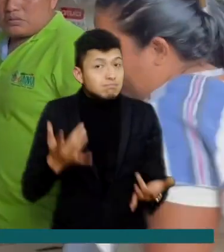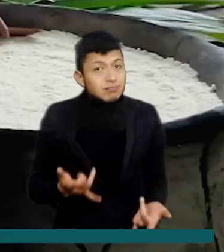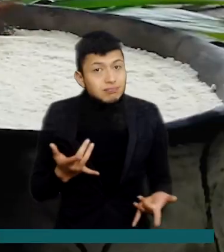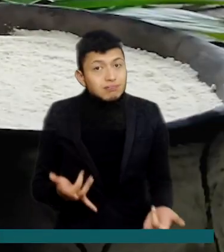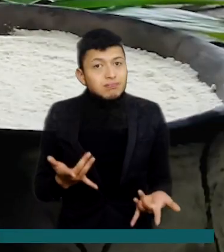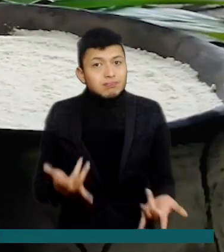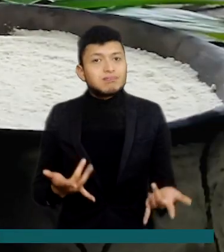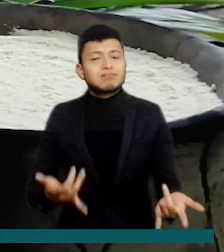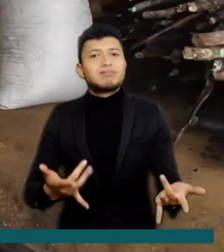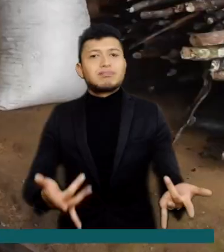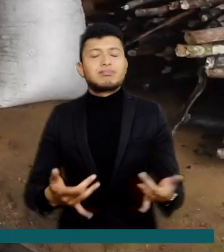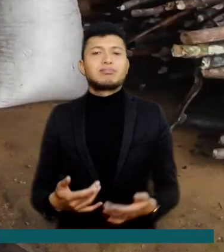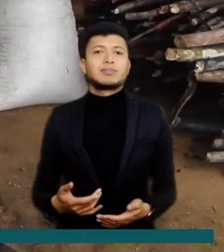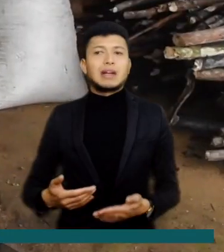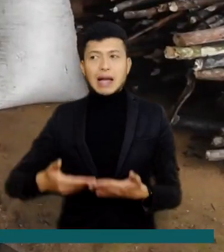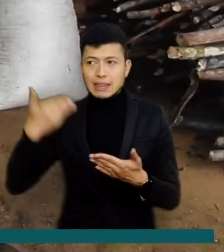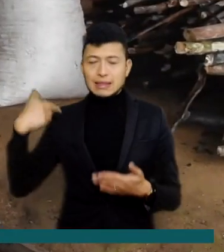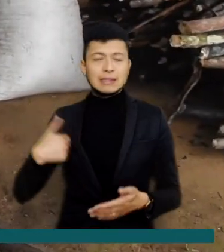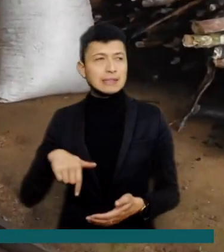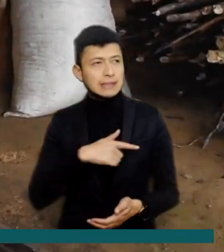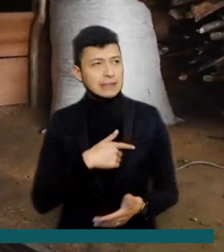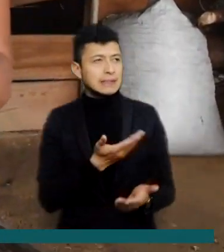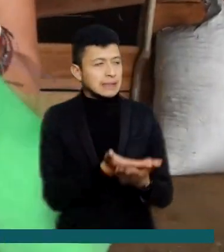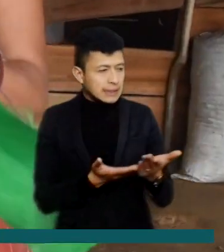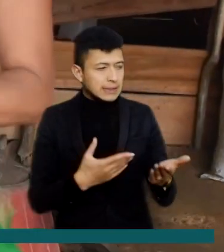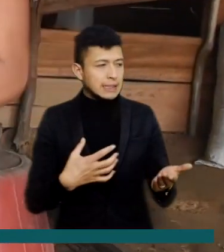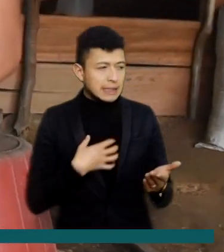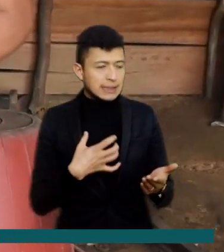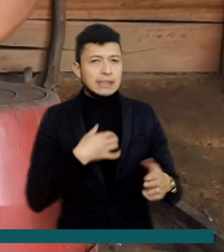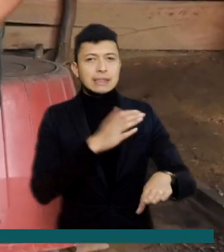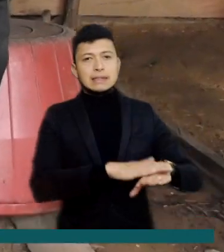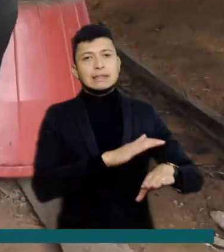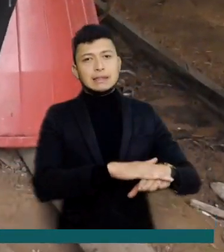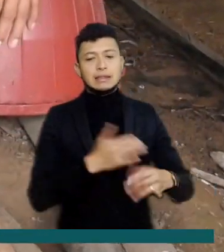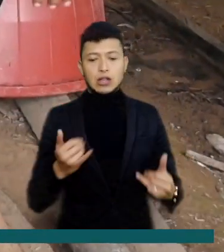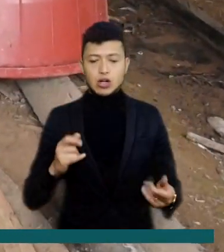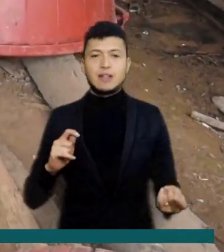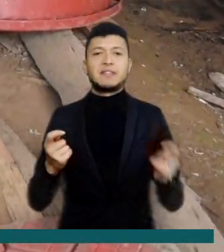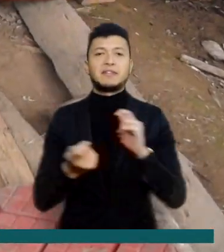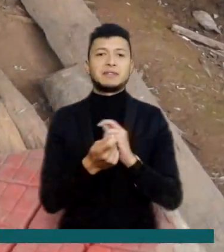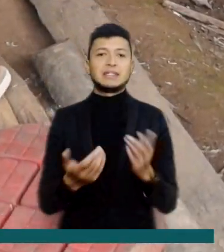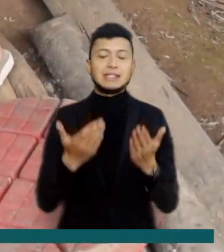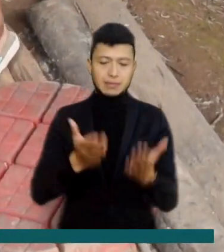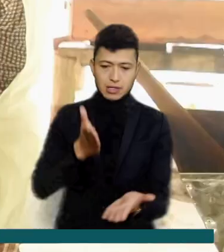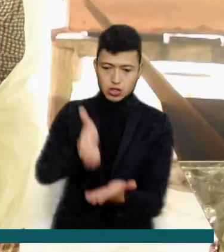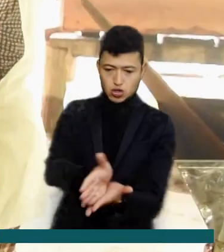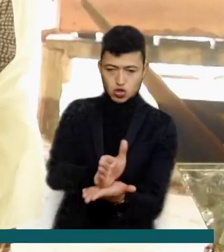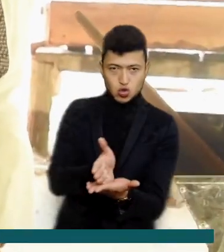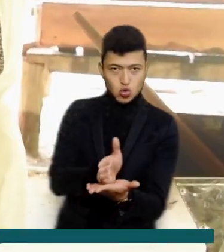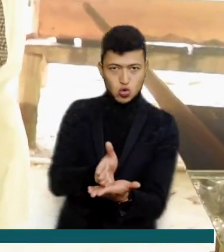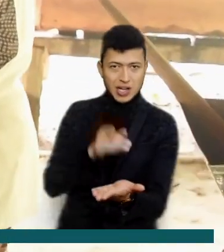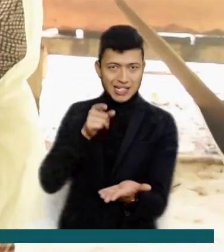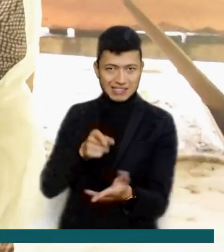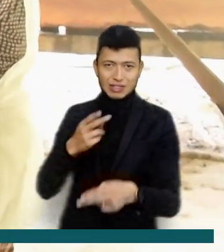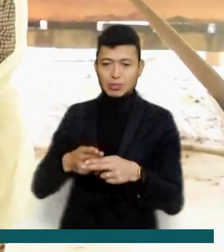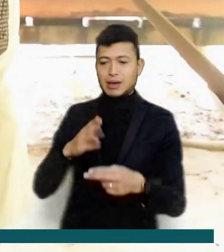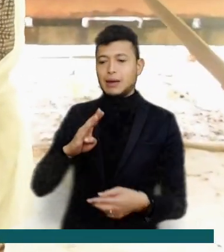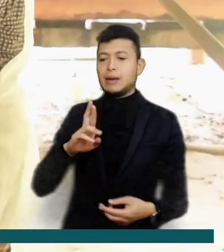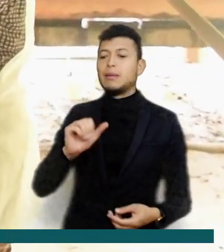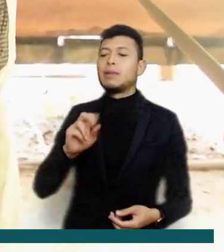hemos esperado, que tanto hemos pedido a gritos. Hoy para transformar lo que es la yuca brava,